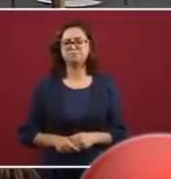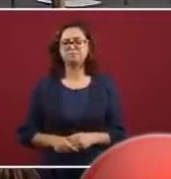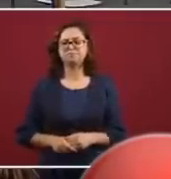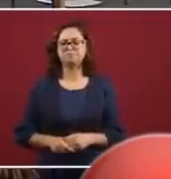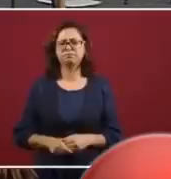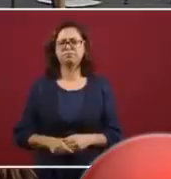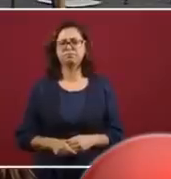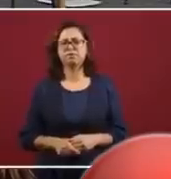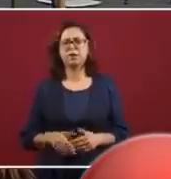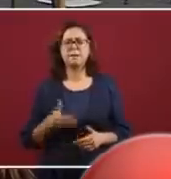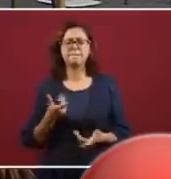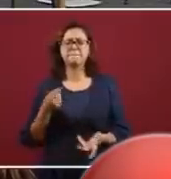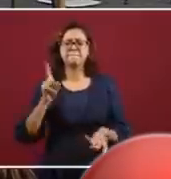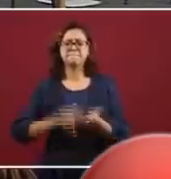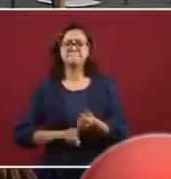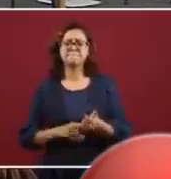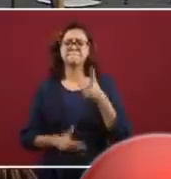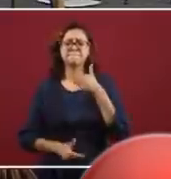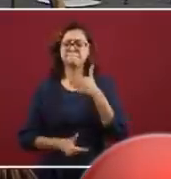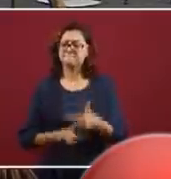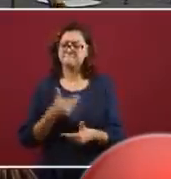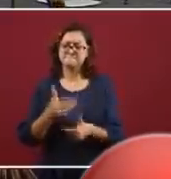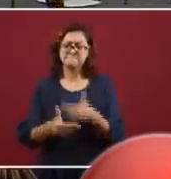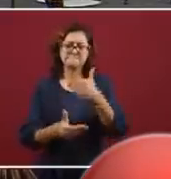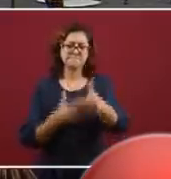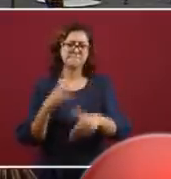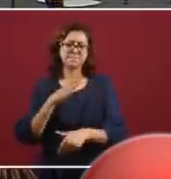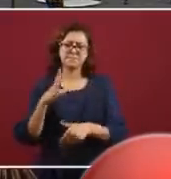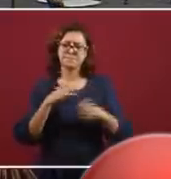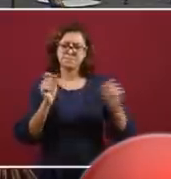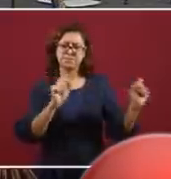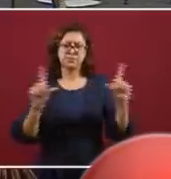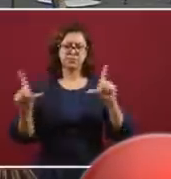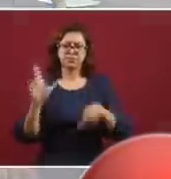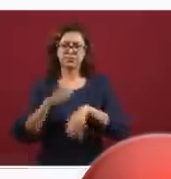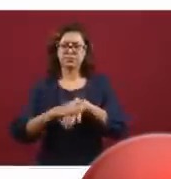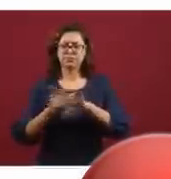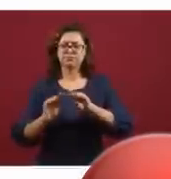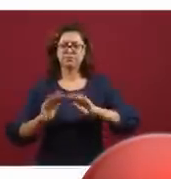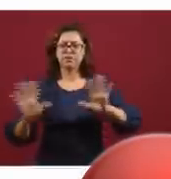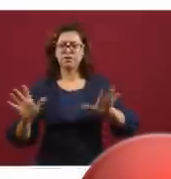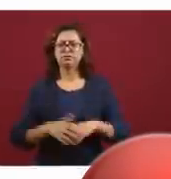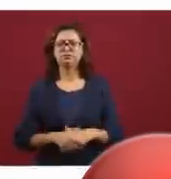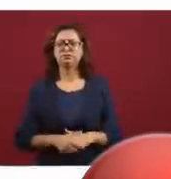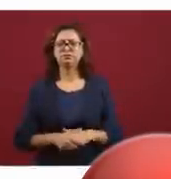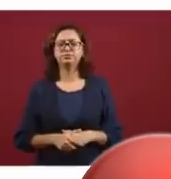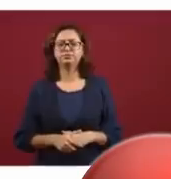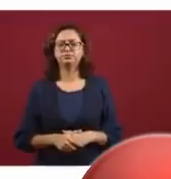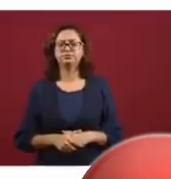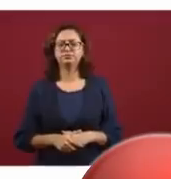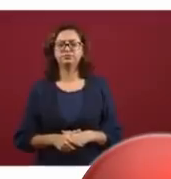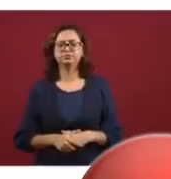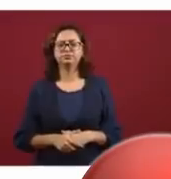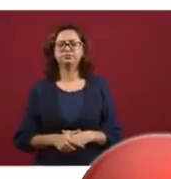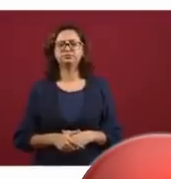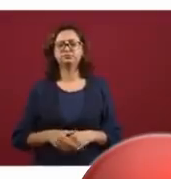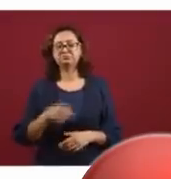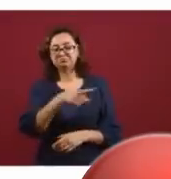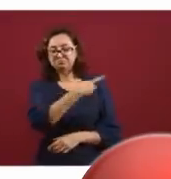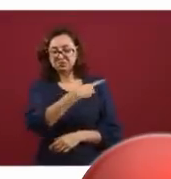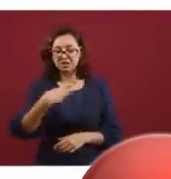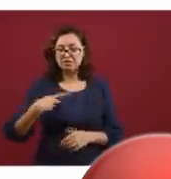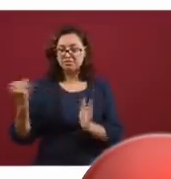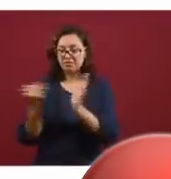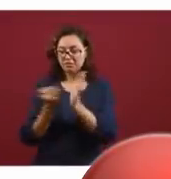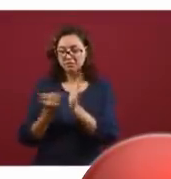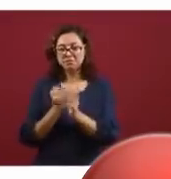Este es el procedimiento interno que realizamos para hacer la cancelación. Se investiga desde que se recibe la deuda, se hace la investigación